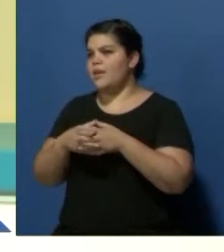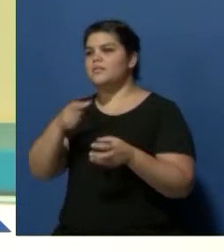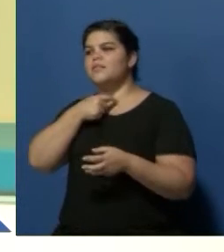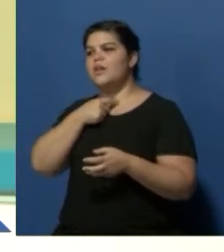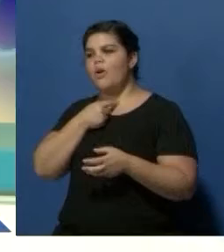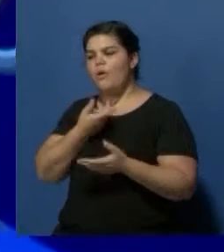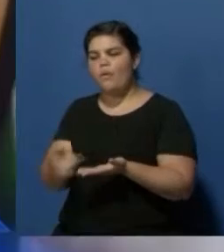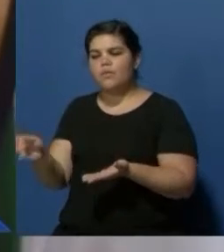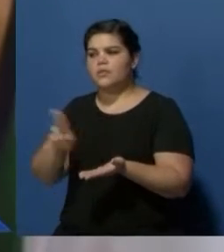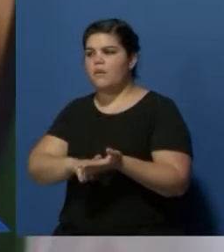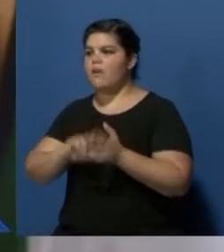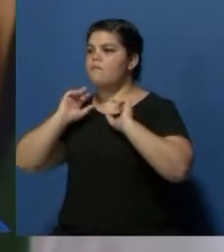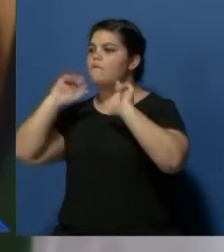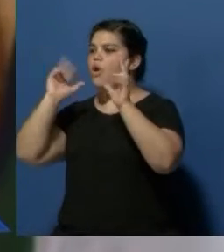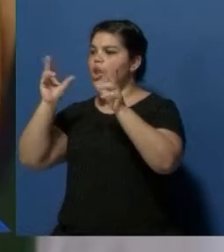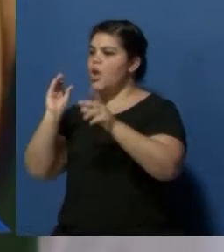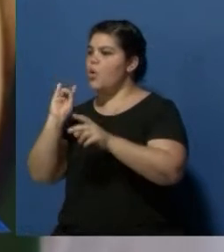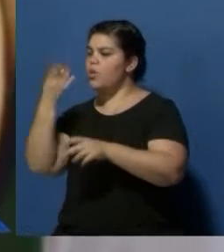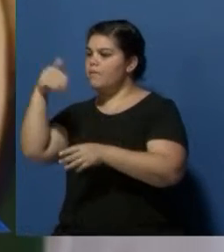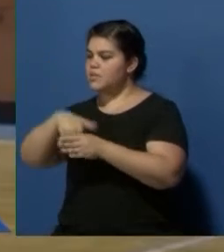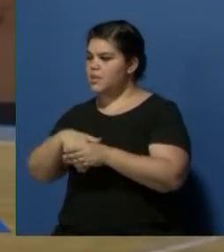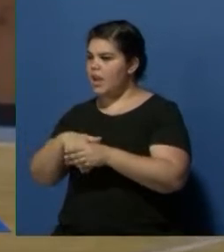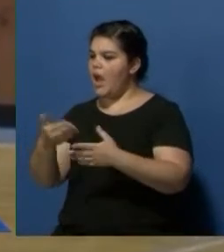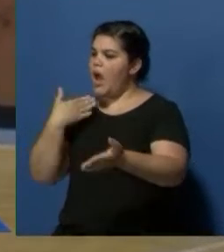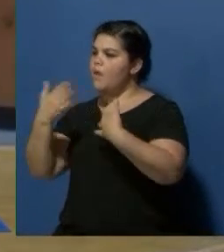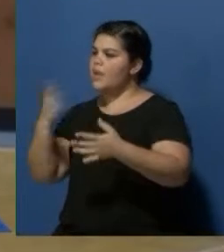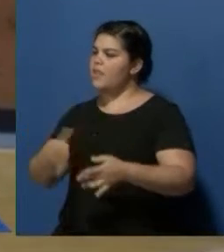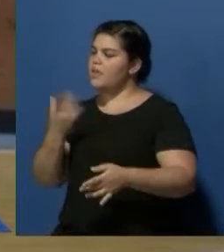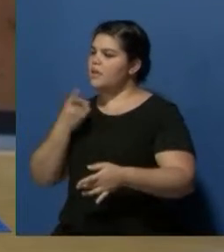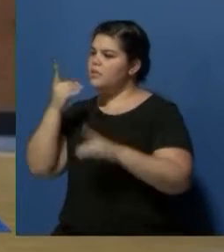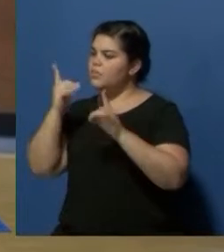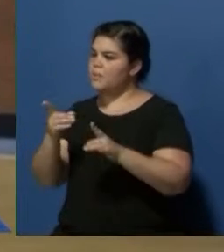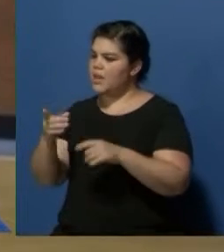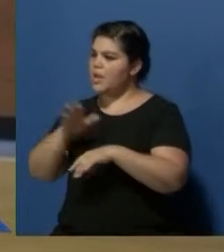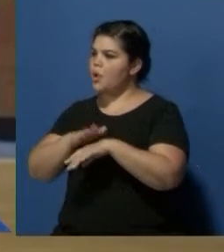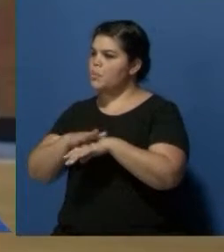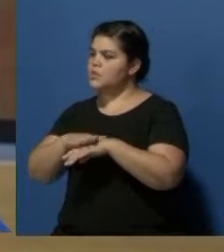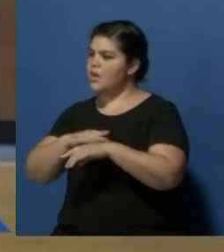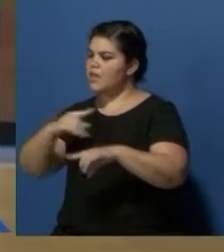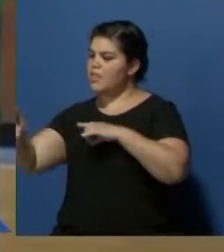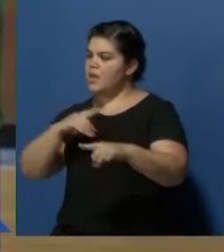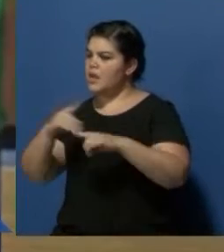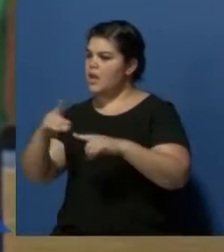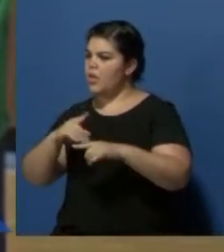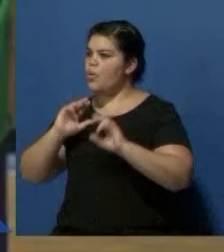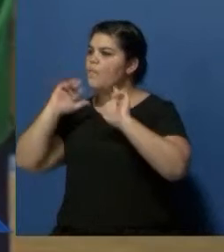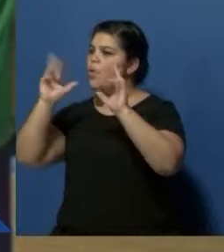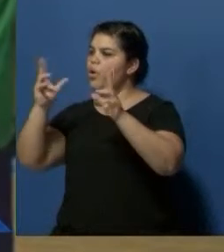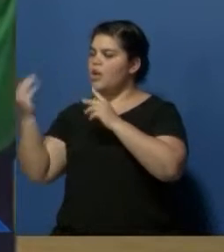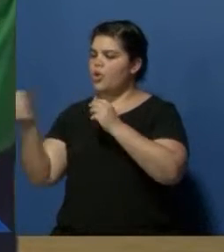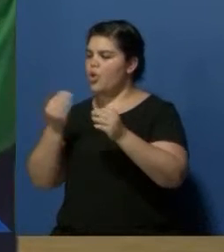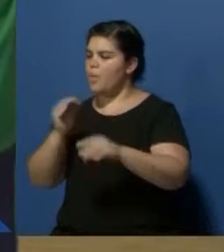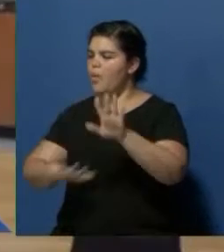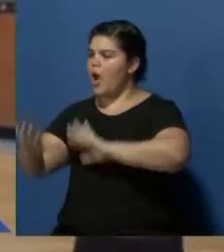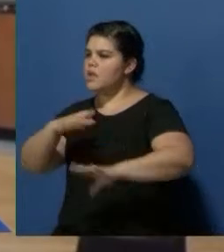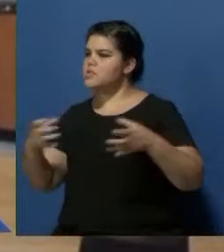por el vóley de la universidad, hablar con los directivos, con delegados de vóley y tratar de ver cómo podríamos conformar